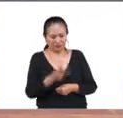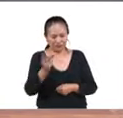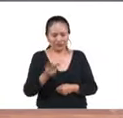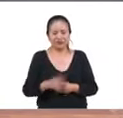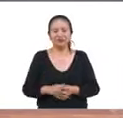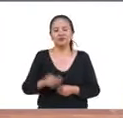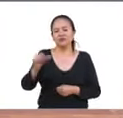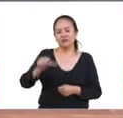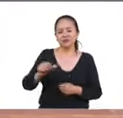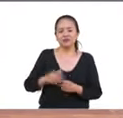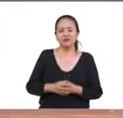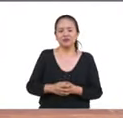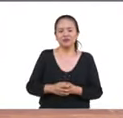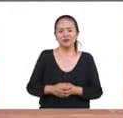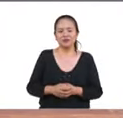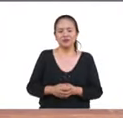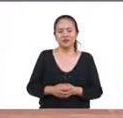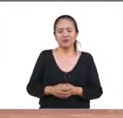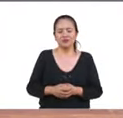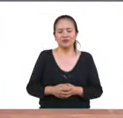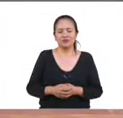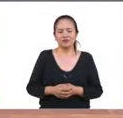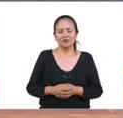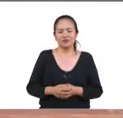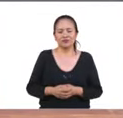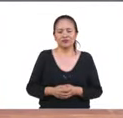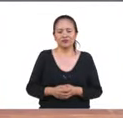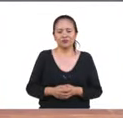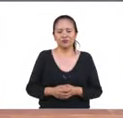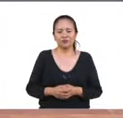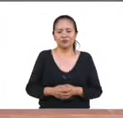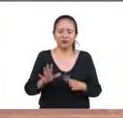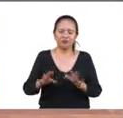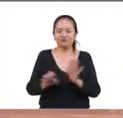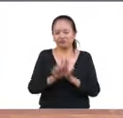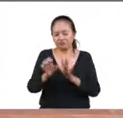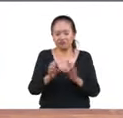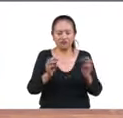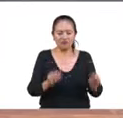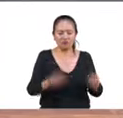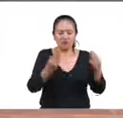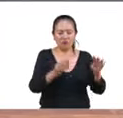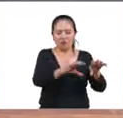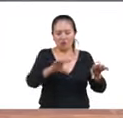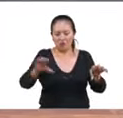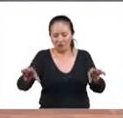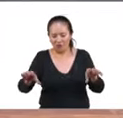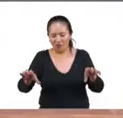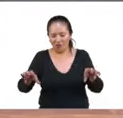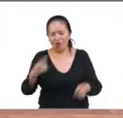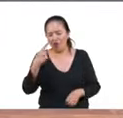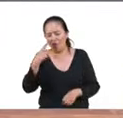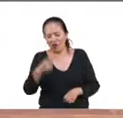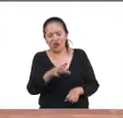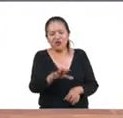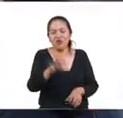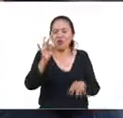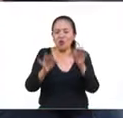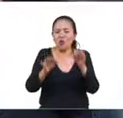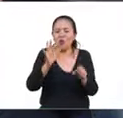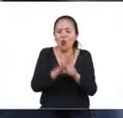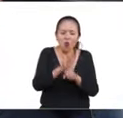en este caso de los de la de cómo se fue elegido los mercados, ¿cuáles fueron las fallas que ustedes más encontraron en